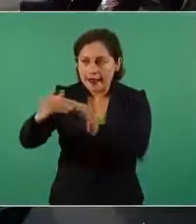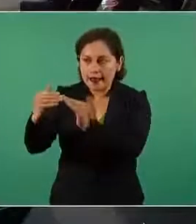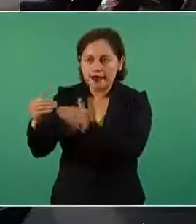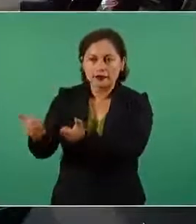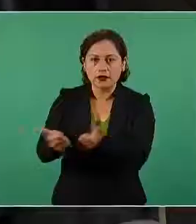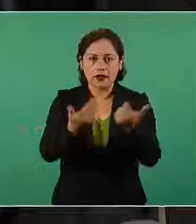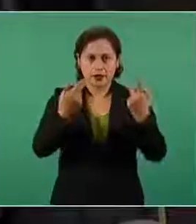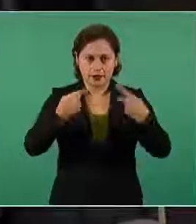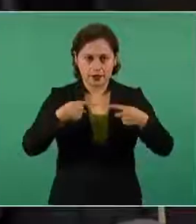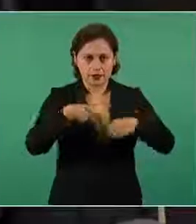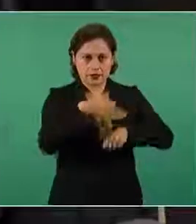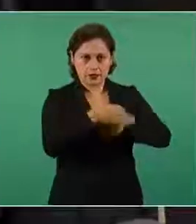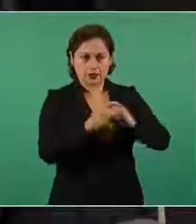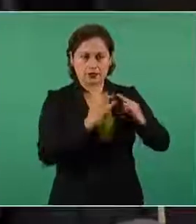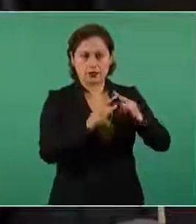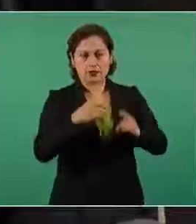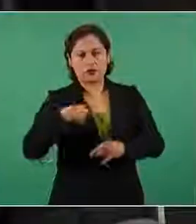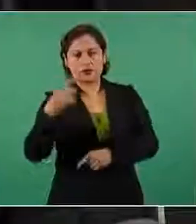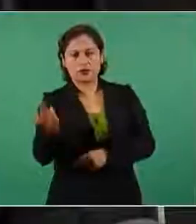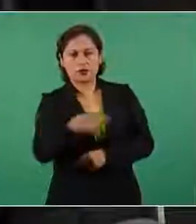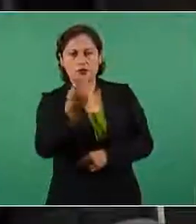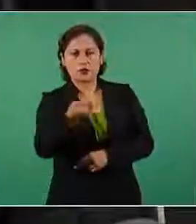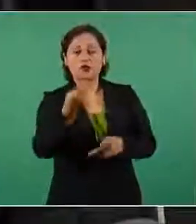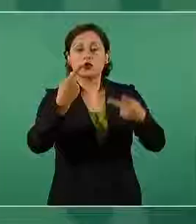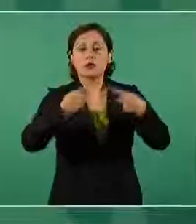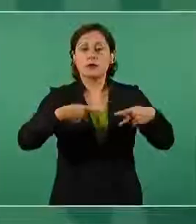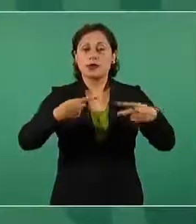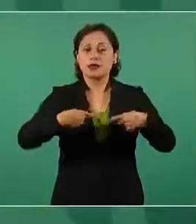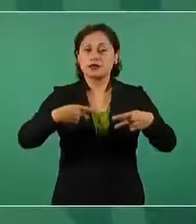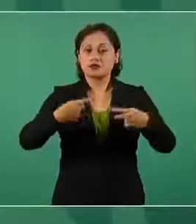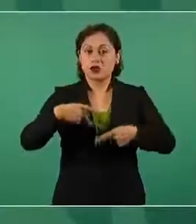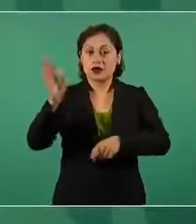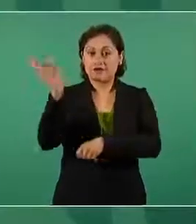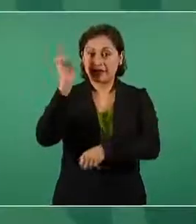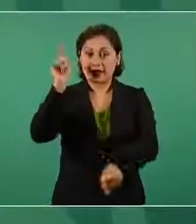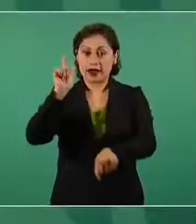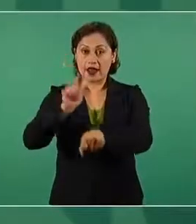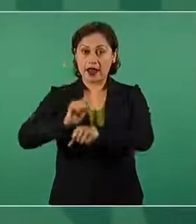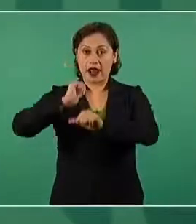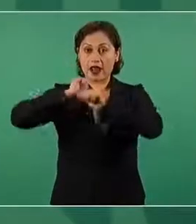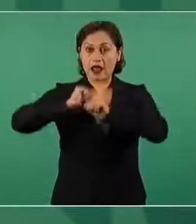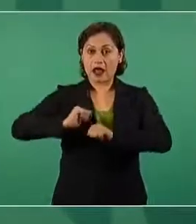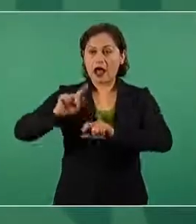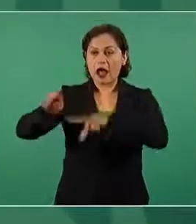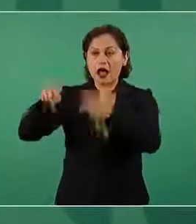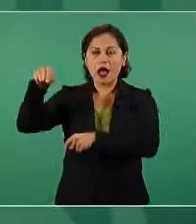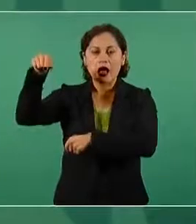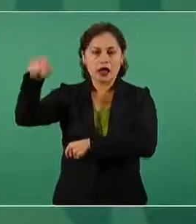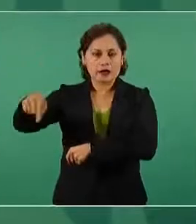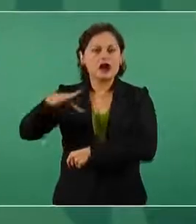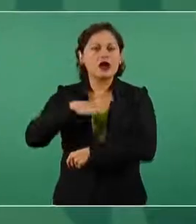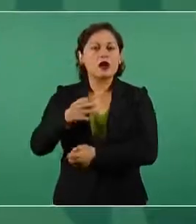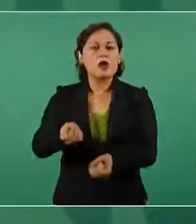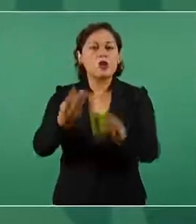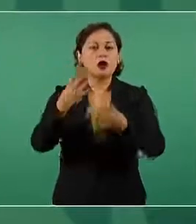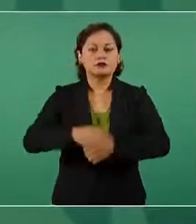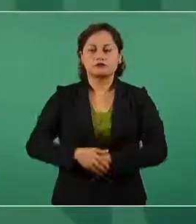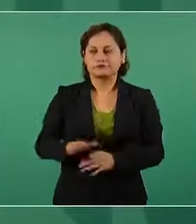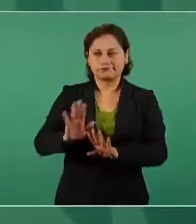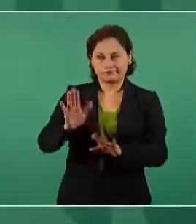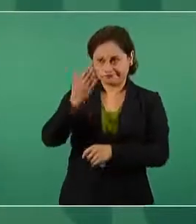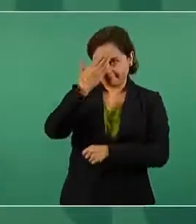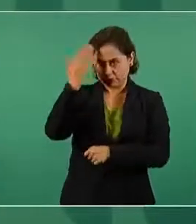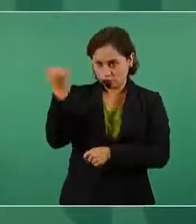fuerzas federales están en Hidalgo esta mañana? No tengo el dato preciso, pero estamos todos, está Sedena,